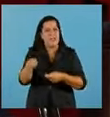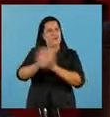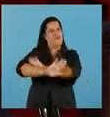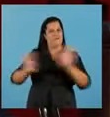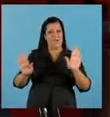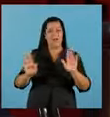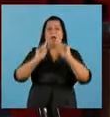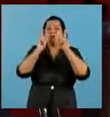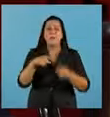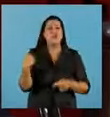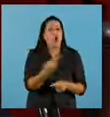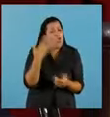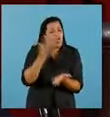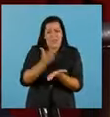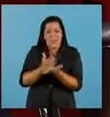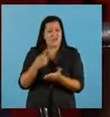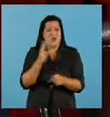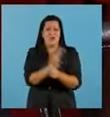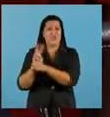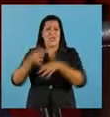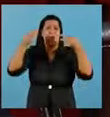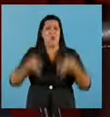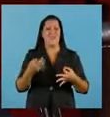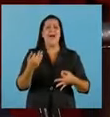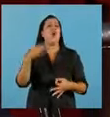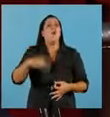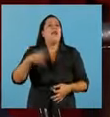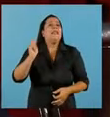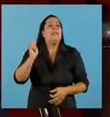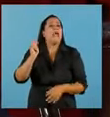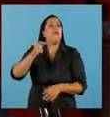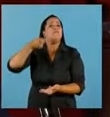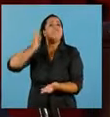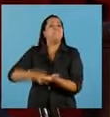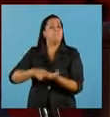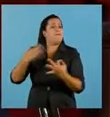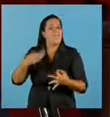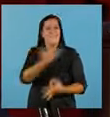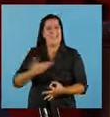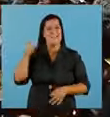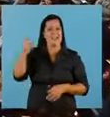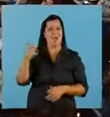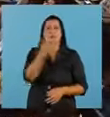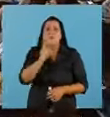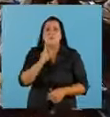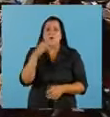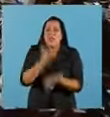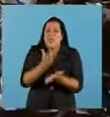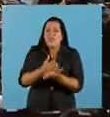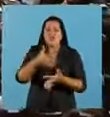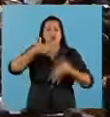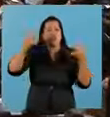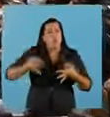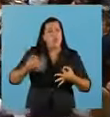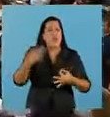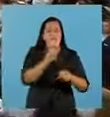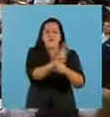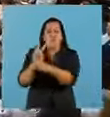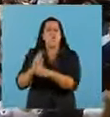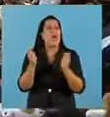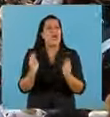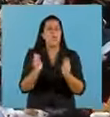El derecho a la seguridad es una obligación que debe garantizar el Estado. Ese derecho a la seguridad debe contener y proteger